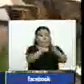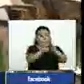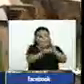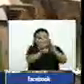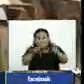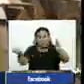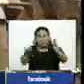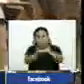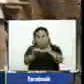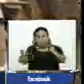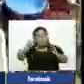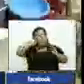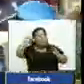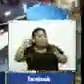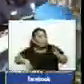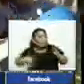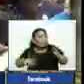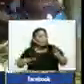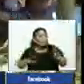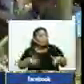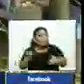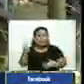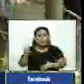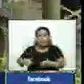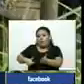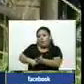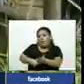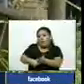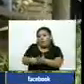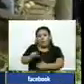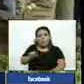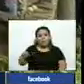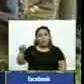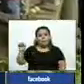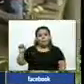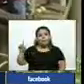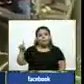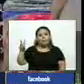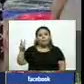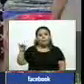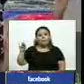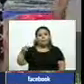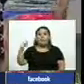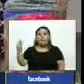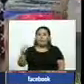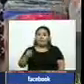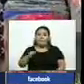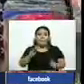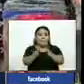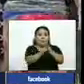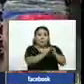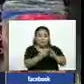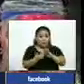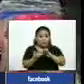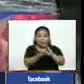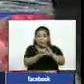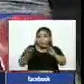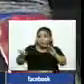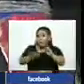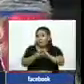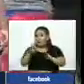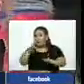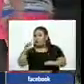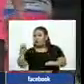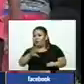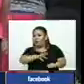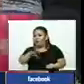que viven en riesgo. Sumado a ello, el alcalde de Villanueva, Edwin Escobar, indicó que se deben de trasladar al menos 200 familias para evitar